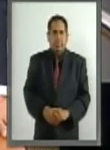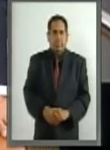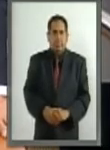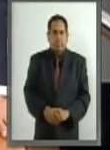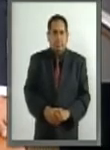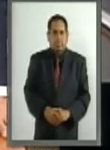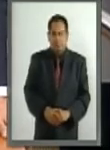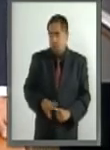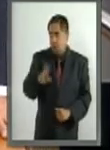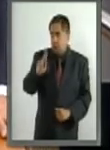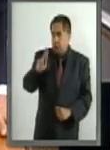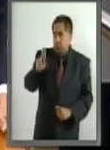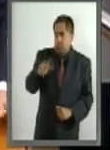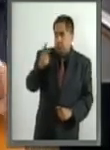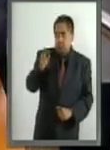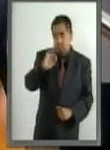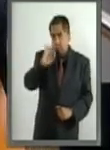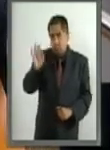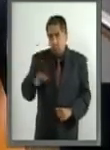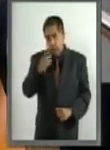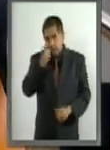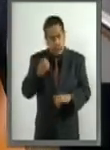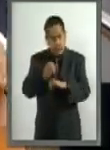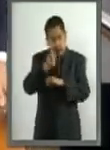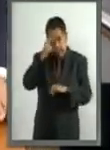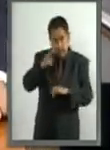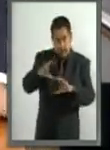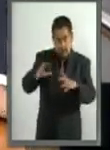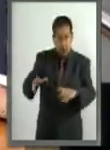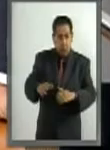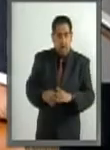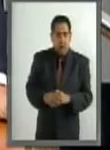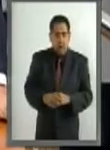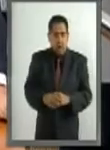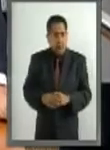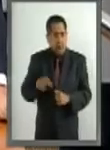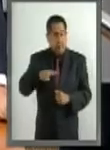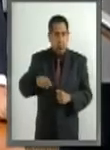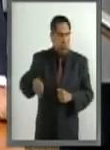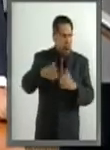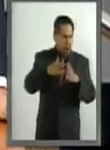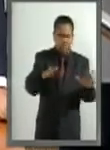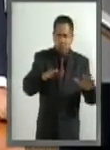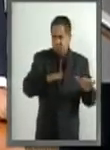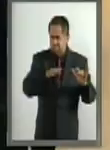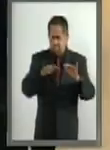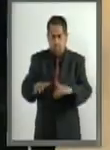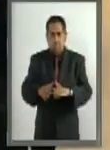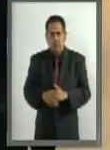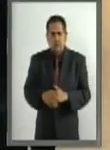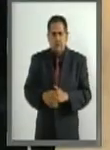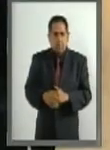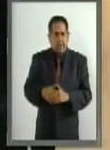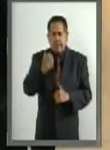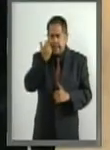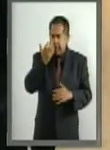Más del 82%, decía, en el Estado de México, la población abierta quiere un